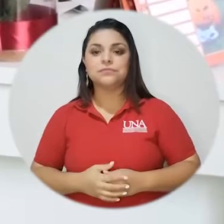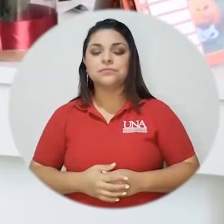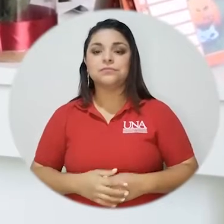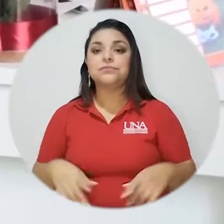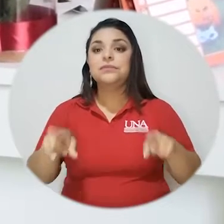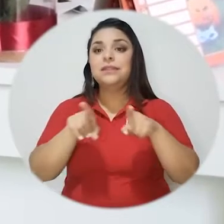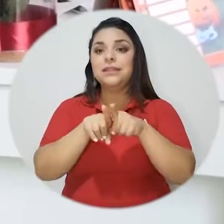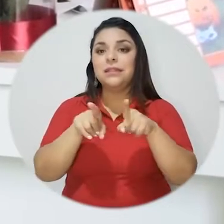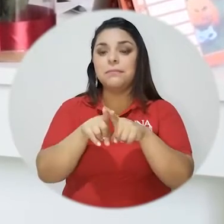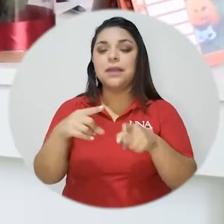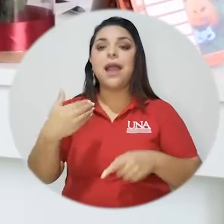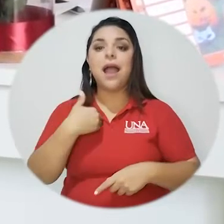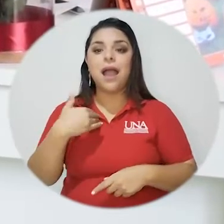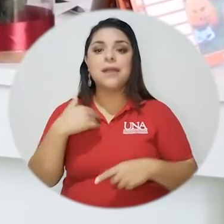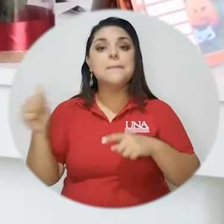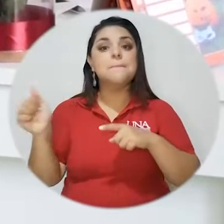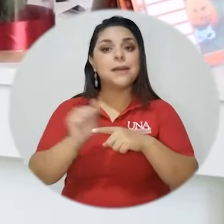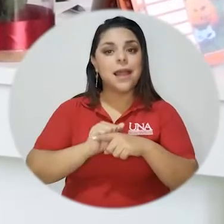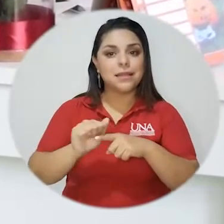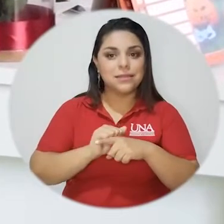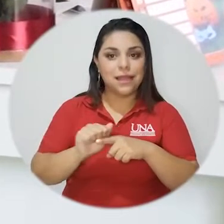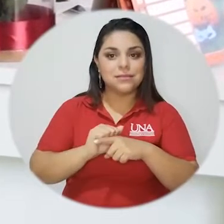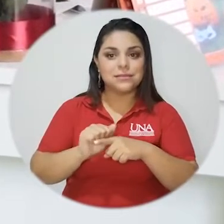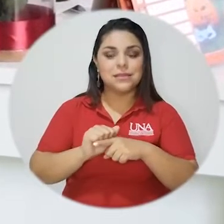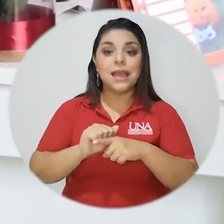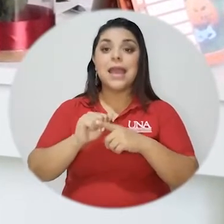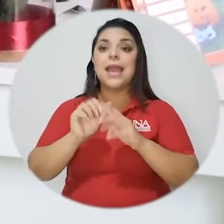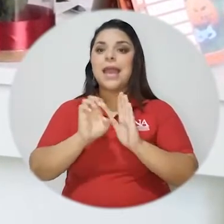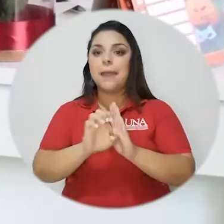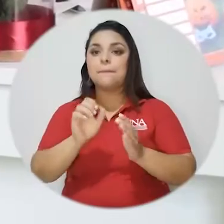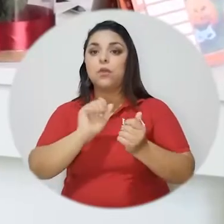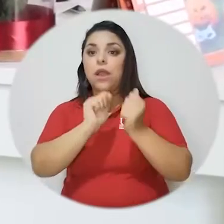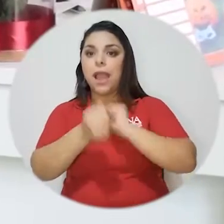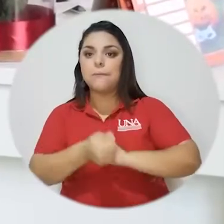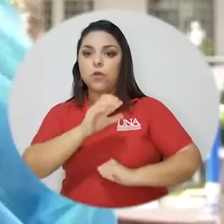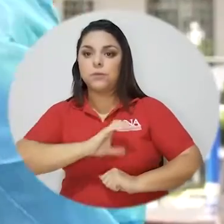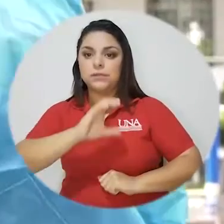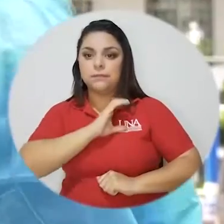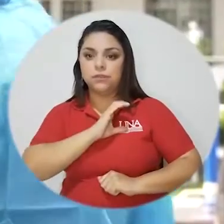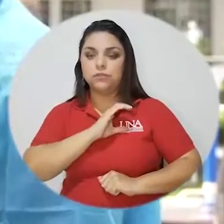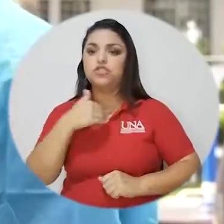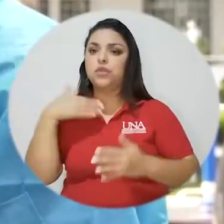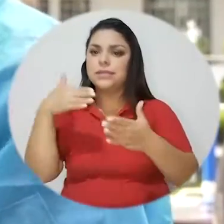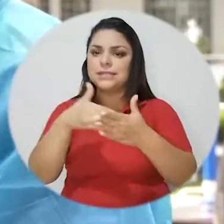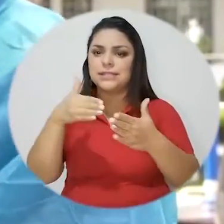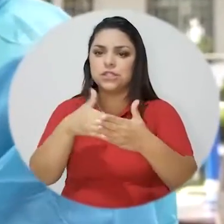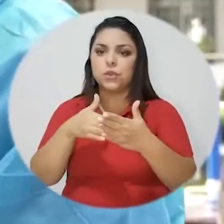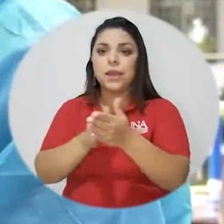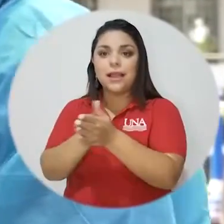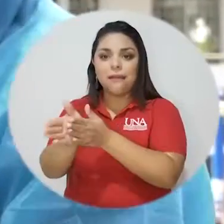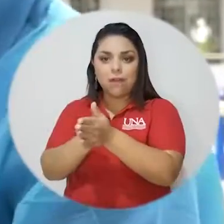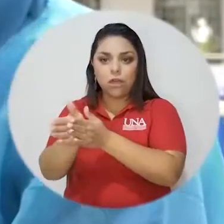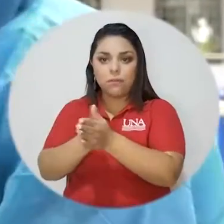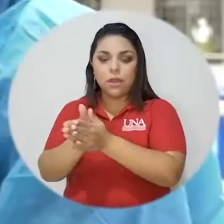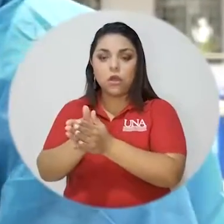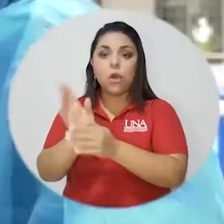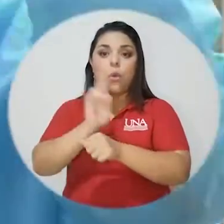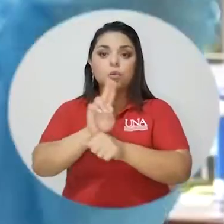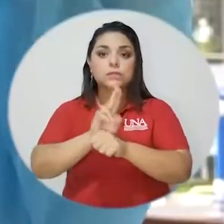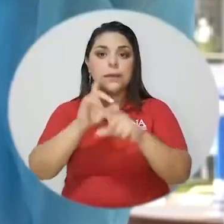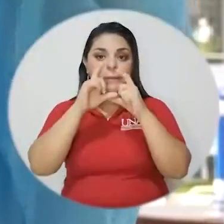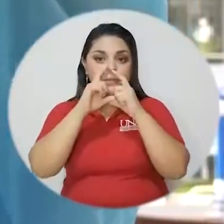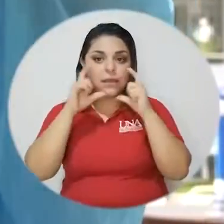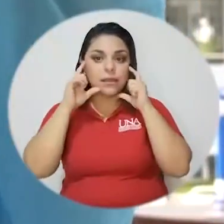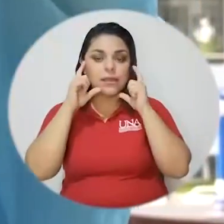también las prácticas, el cambio en el comportamiento, insisto, el lavado de manos, el uso de la mascarilla, mantener